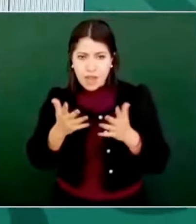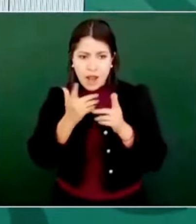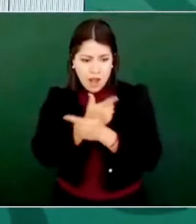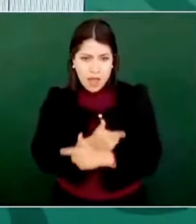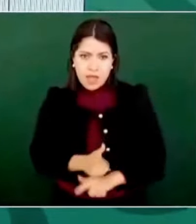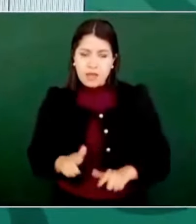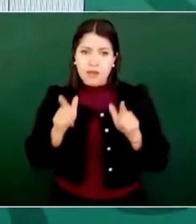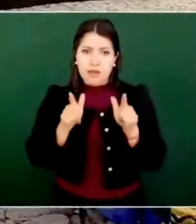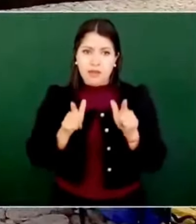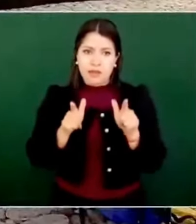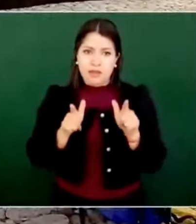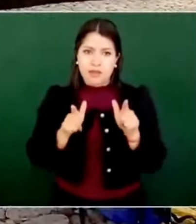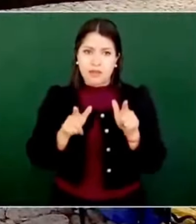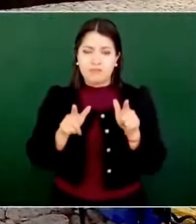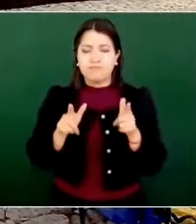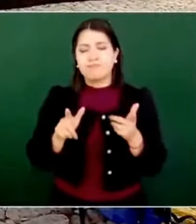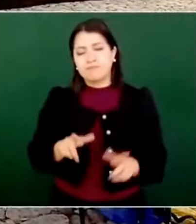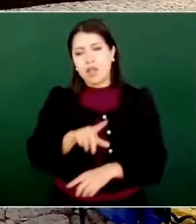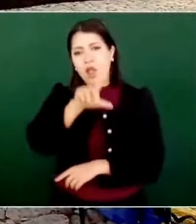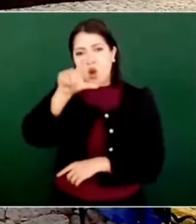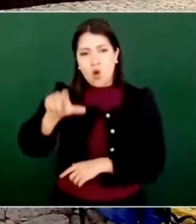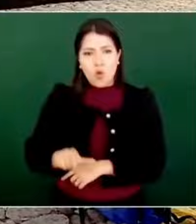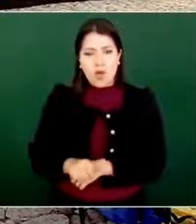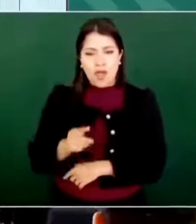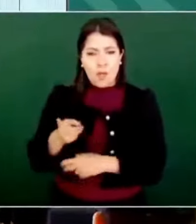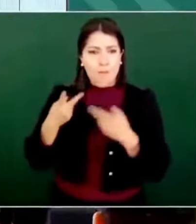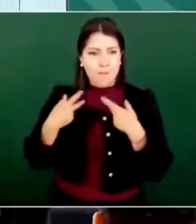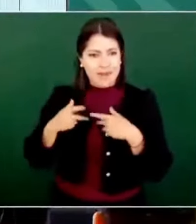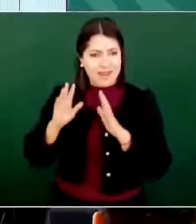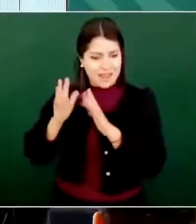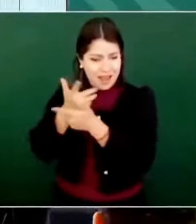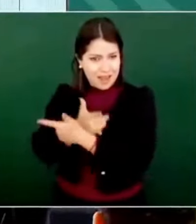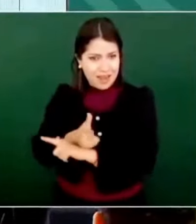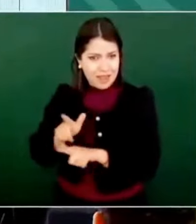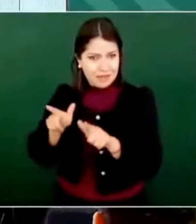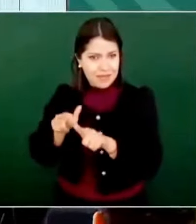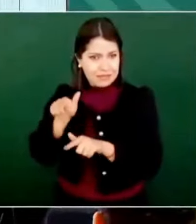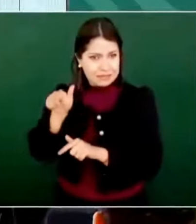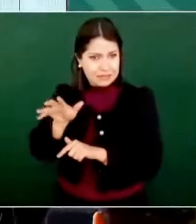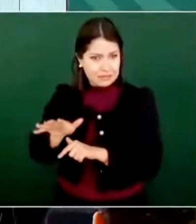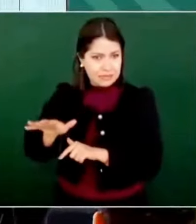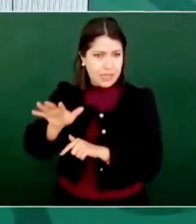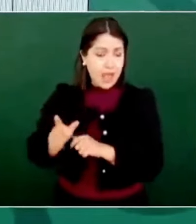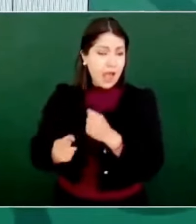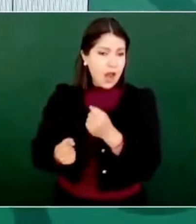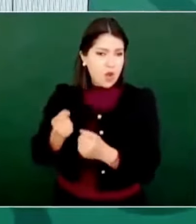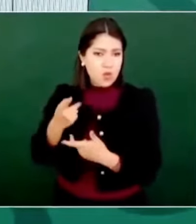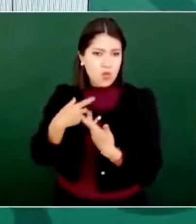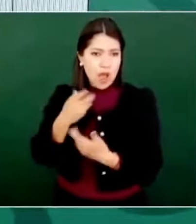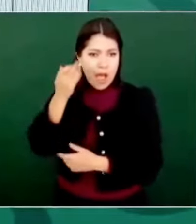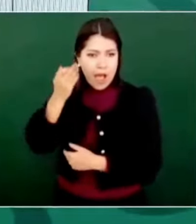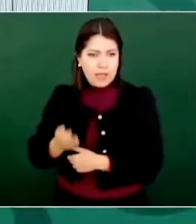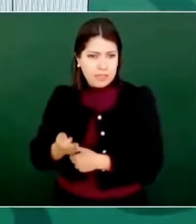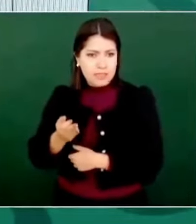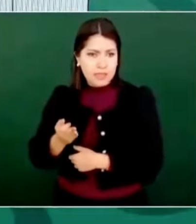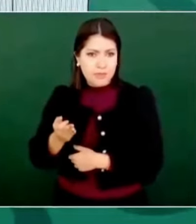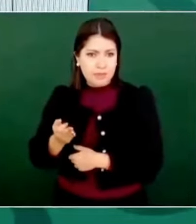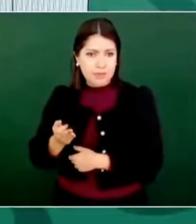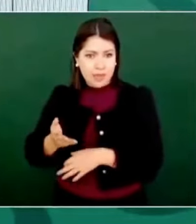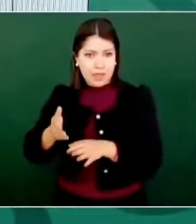y luego esos que quedan libre aceptan ser algunos testigos protegidos y